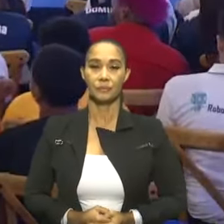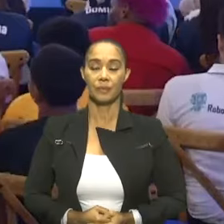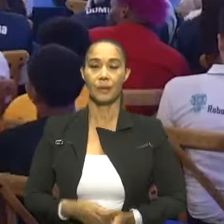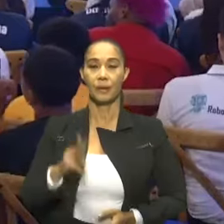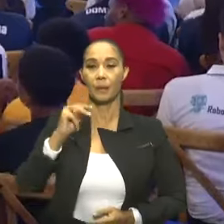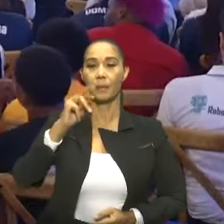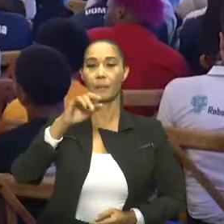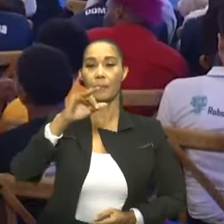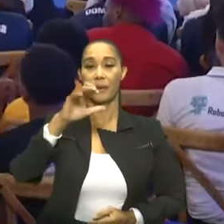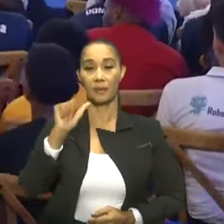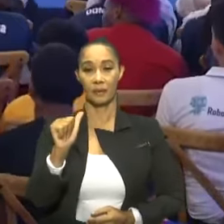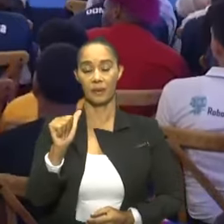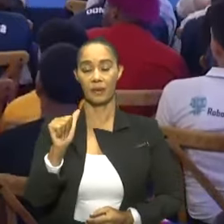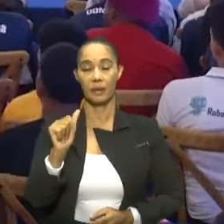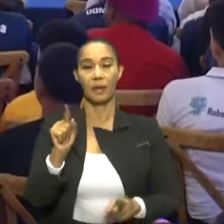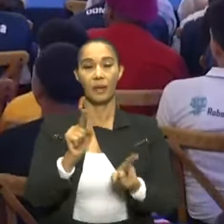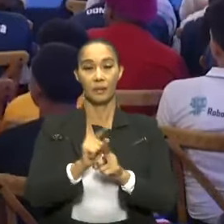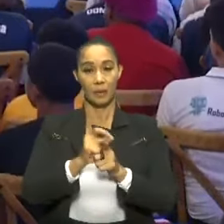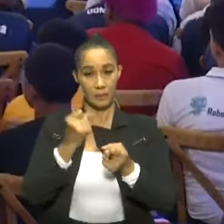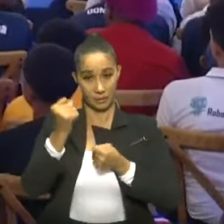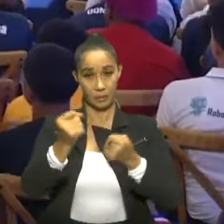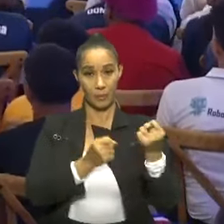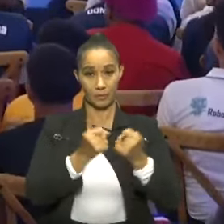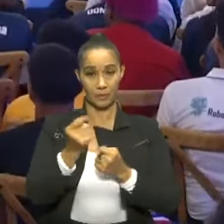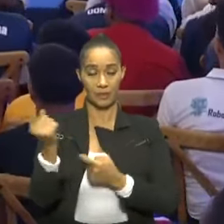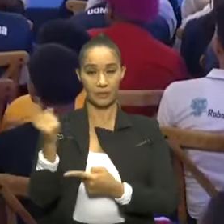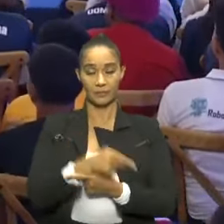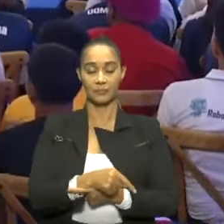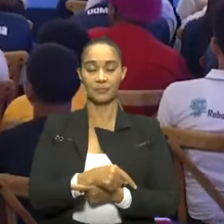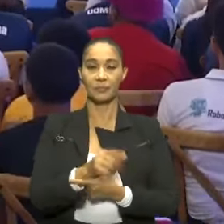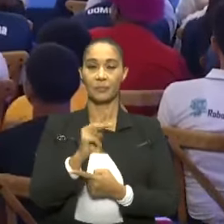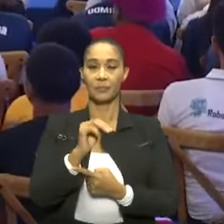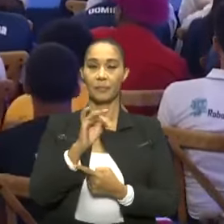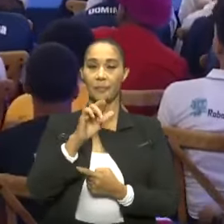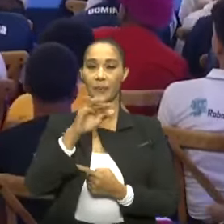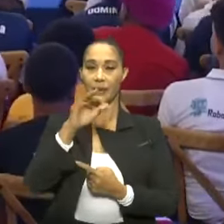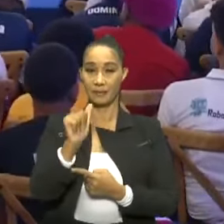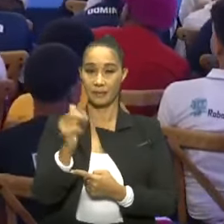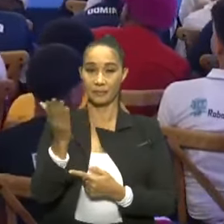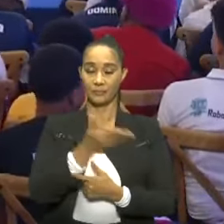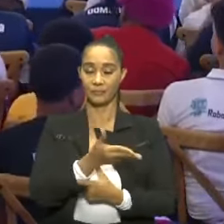a María Moronta, también de boxeo, María,